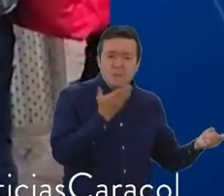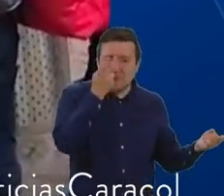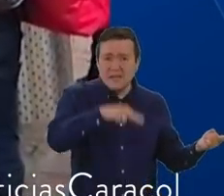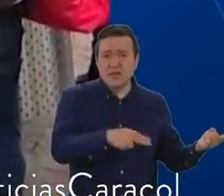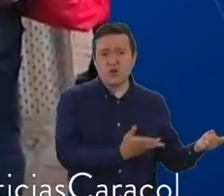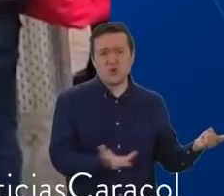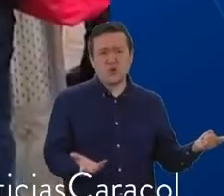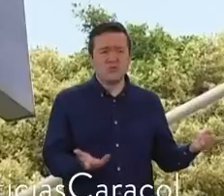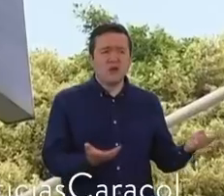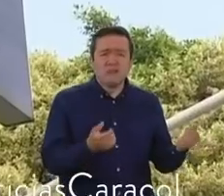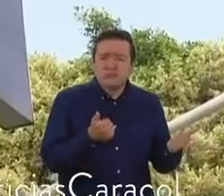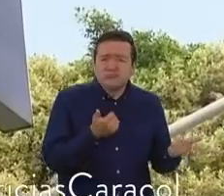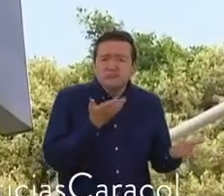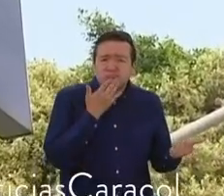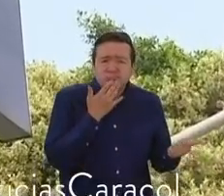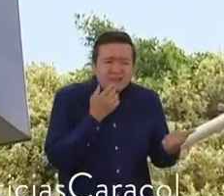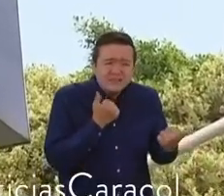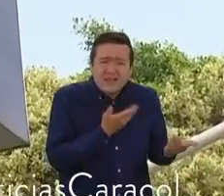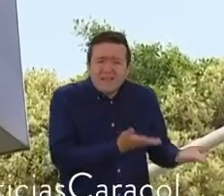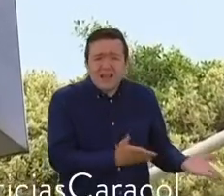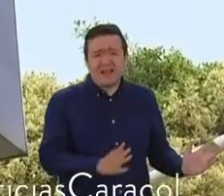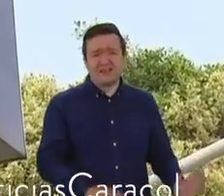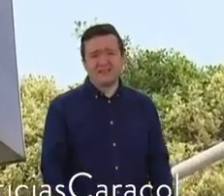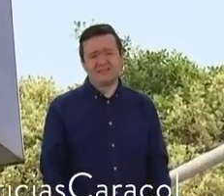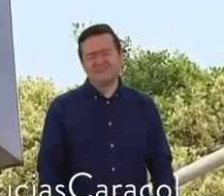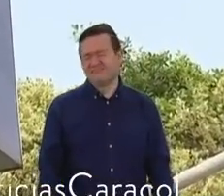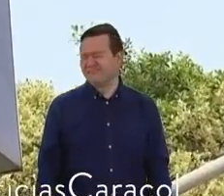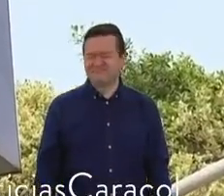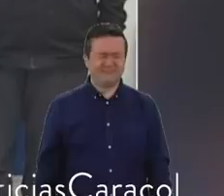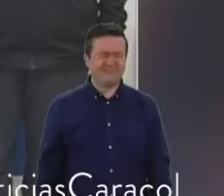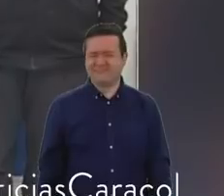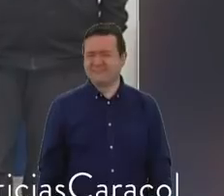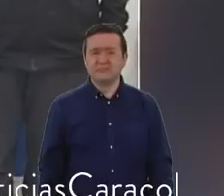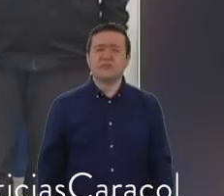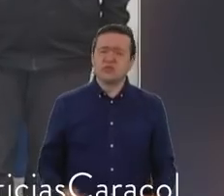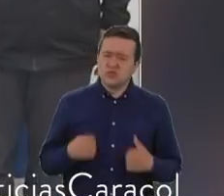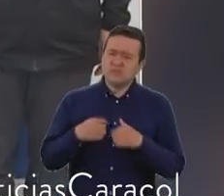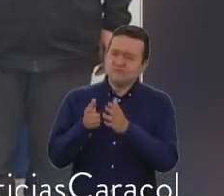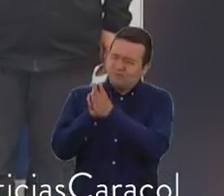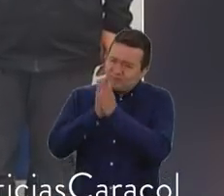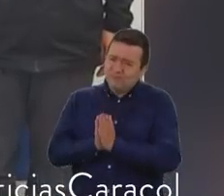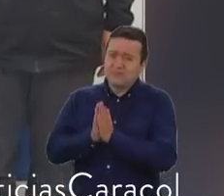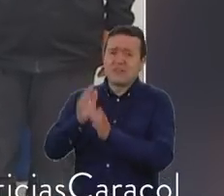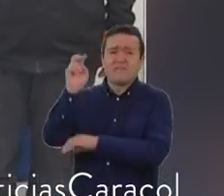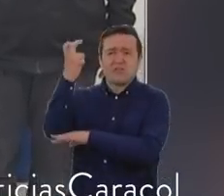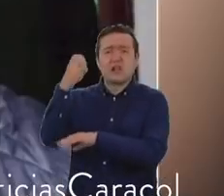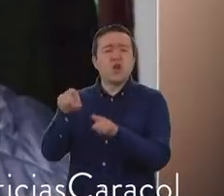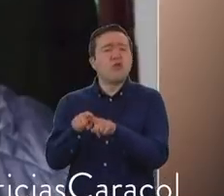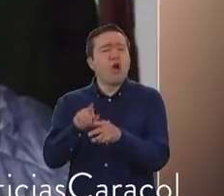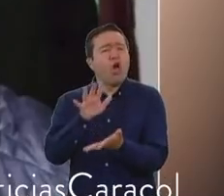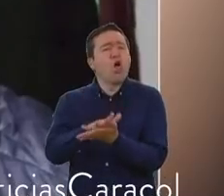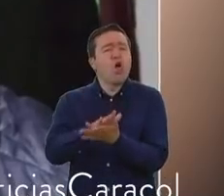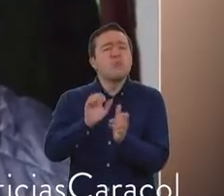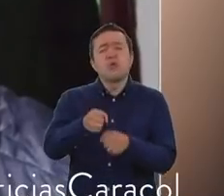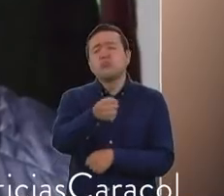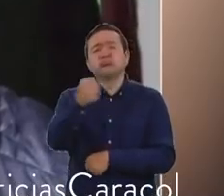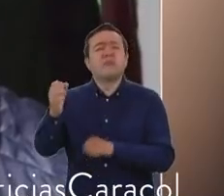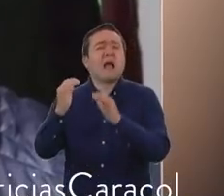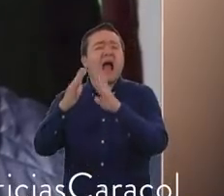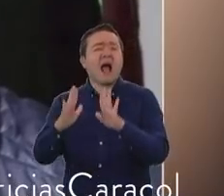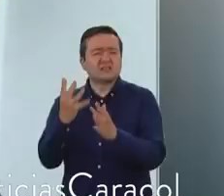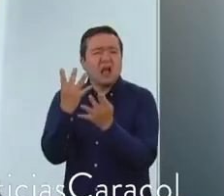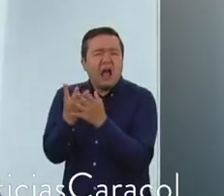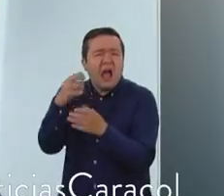También le pido a la fiscalía que no permita ni que le den casa por cárcel, ni que le vayan a dar